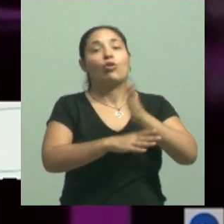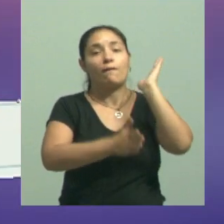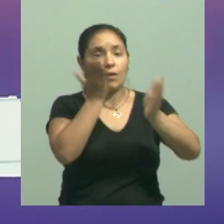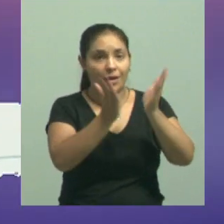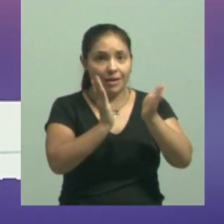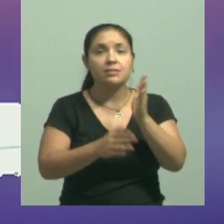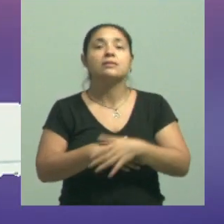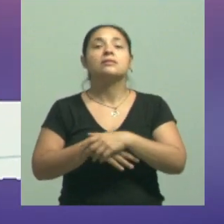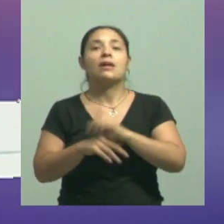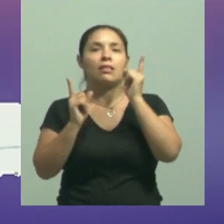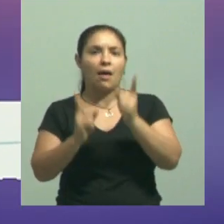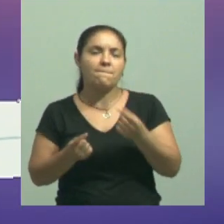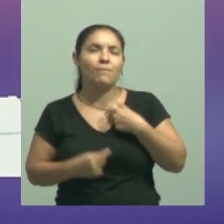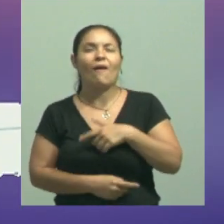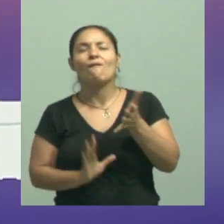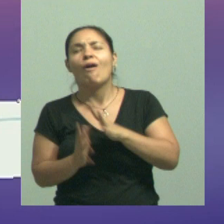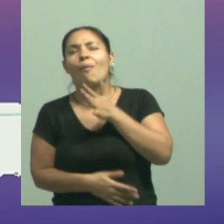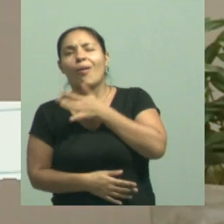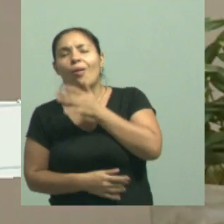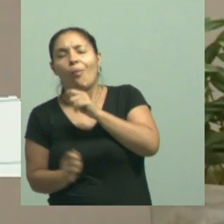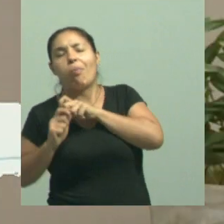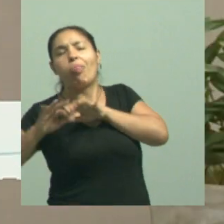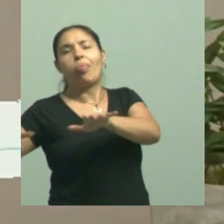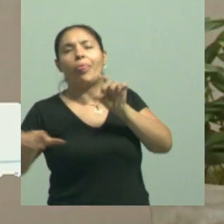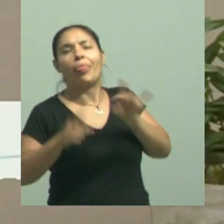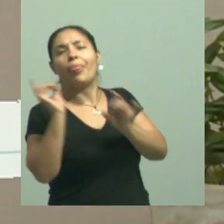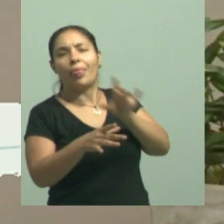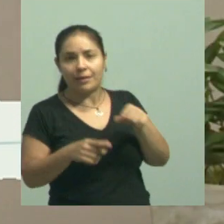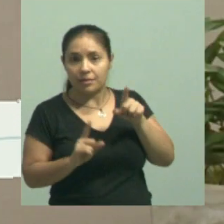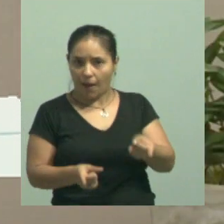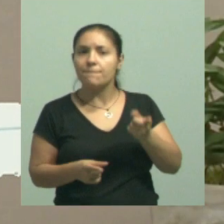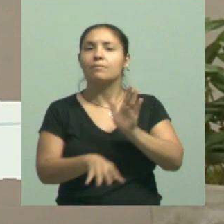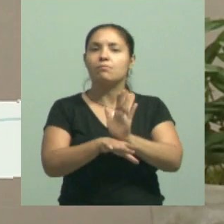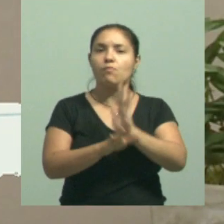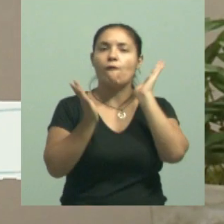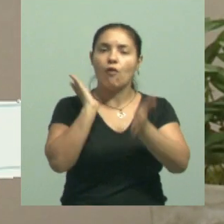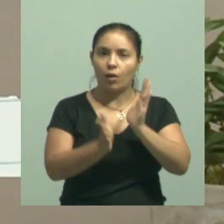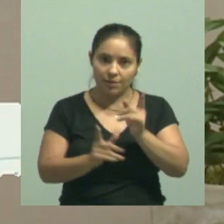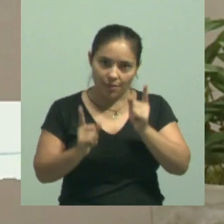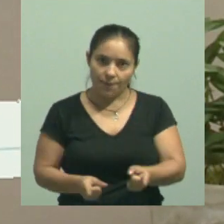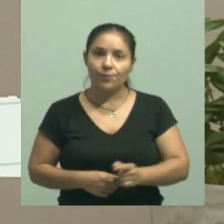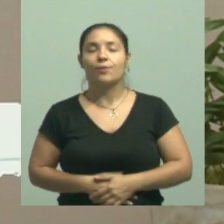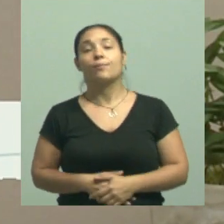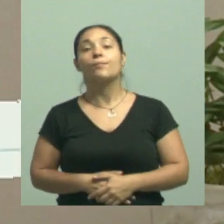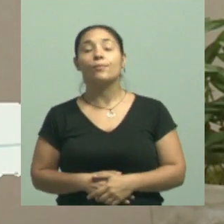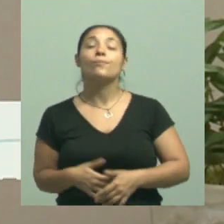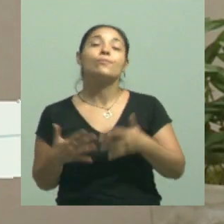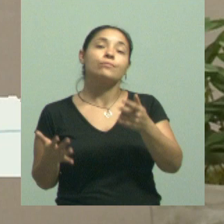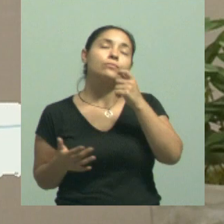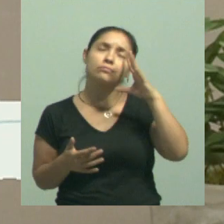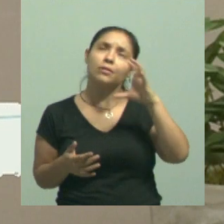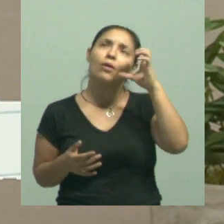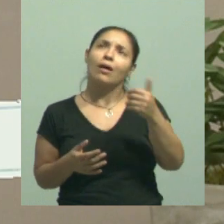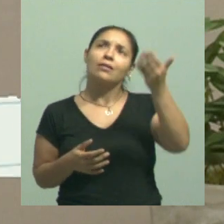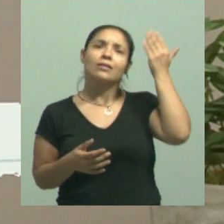que estamos hablando. Y esto que pasaba el otro día, traigo el ejemplo porque se me acaba de venir a la mente, del recuerdo, de